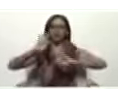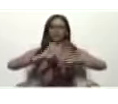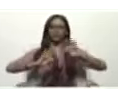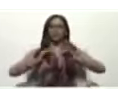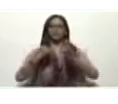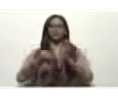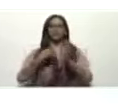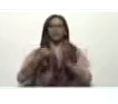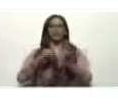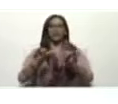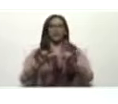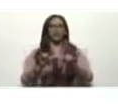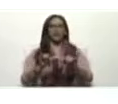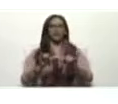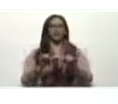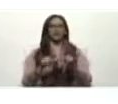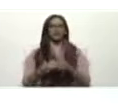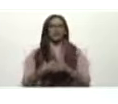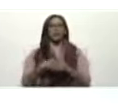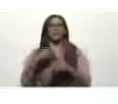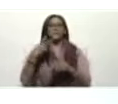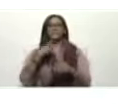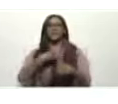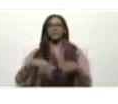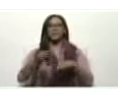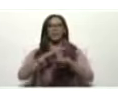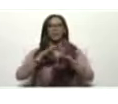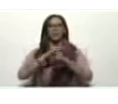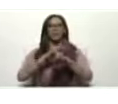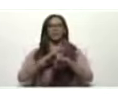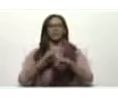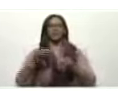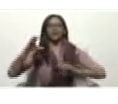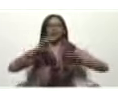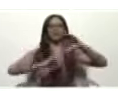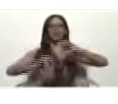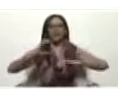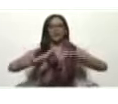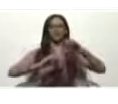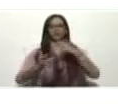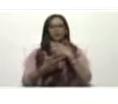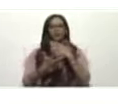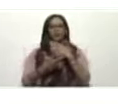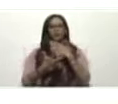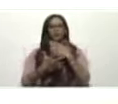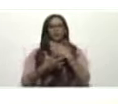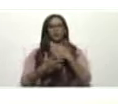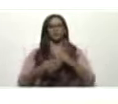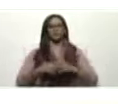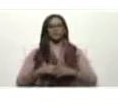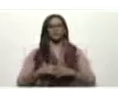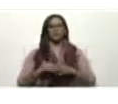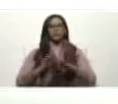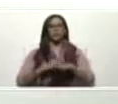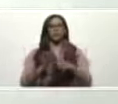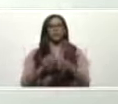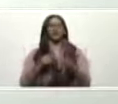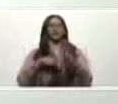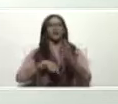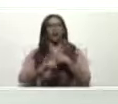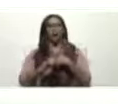doctora Danmaris Hernández, viceministra de Ciencia y Tecnología, porque vamos